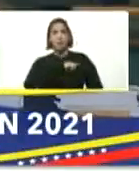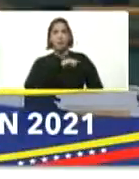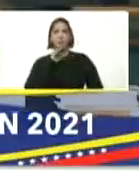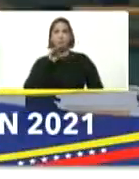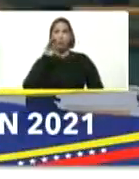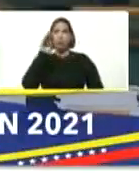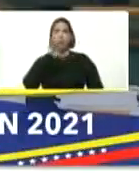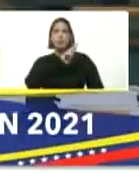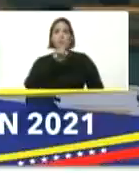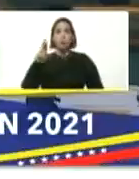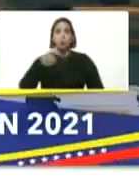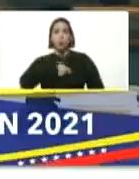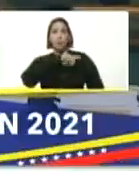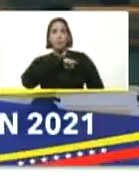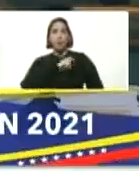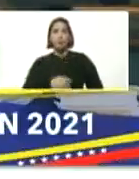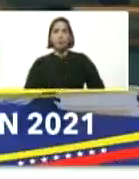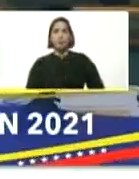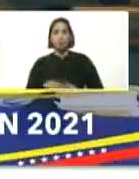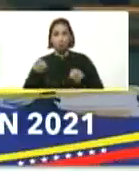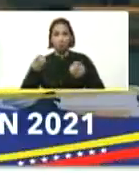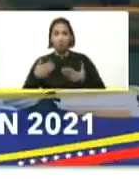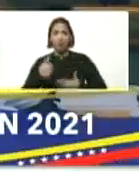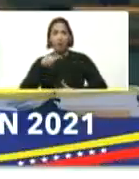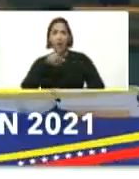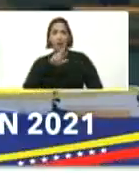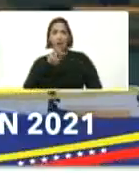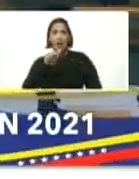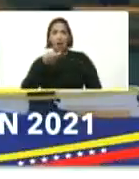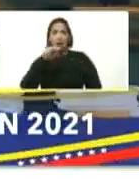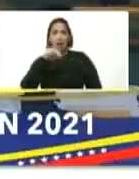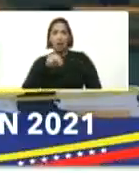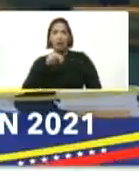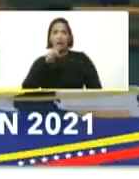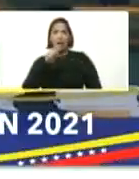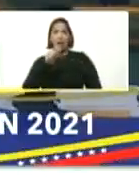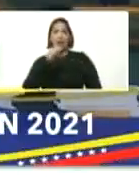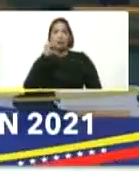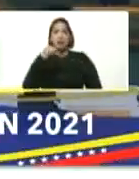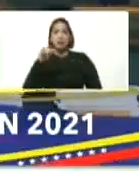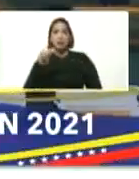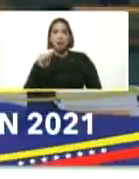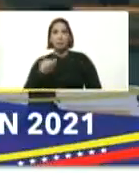España, llega Aranza Tirado Sánchez.